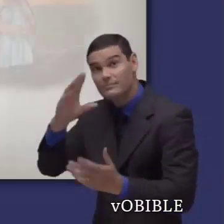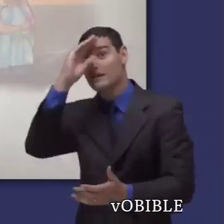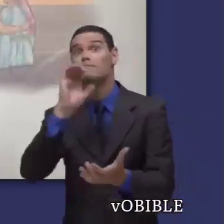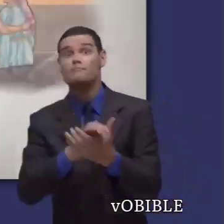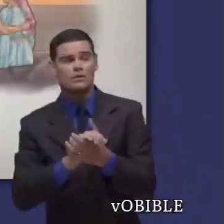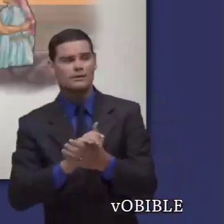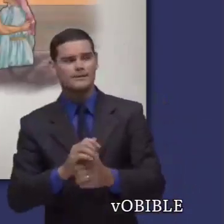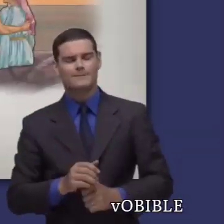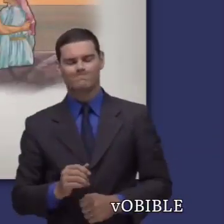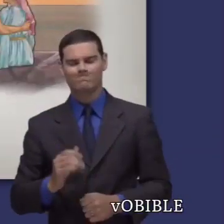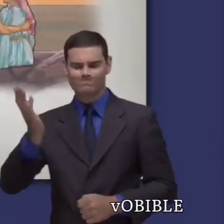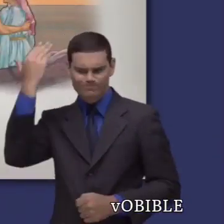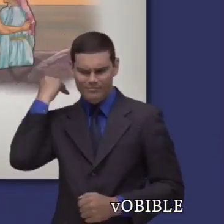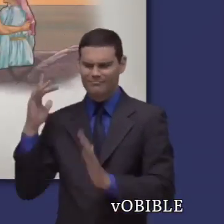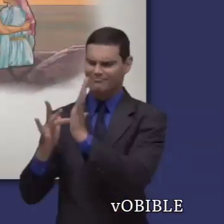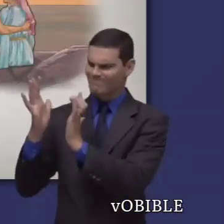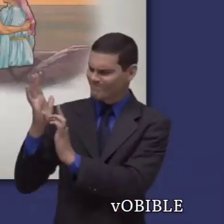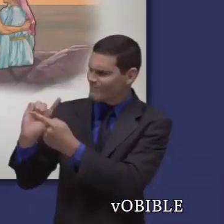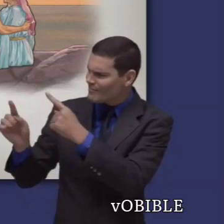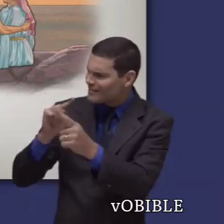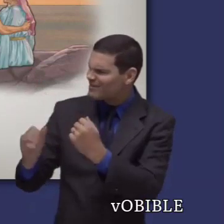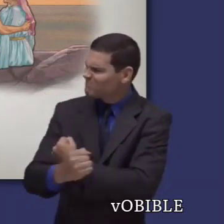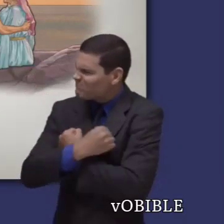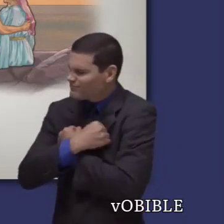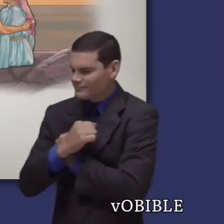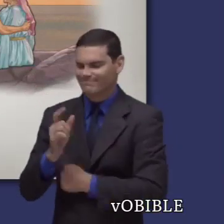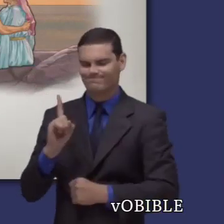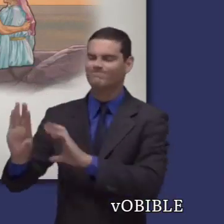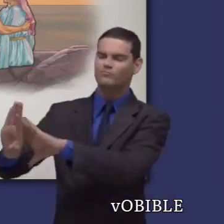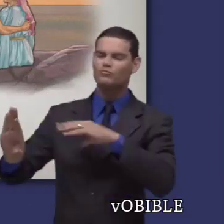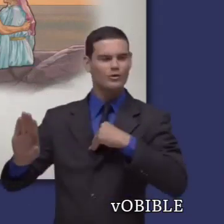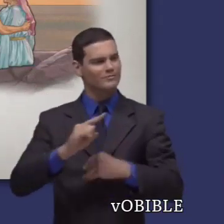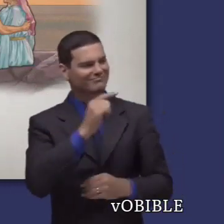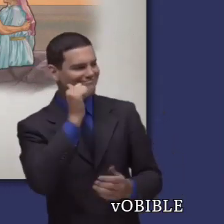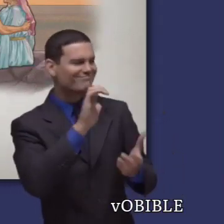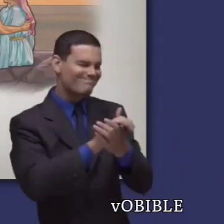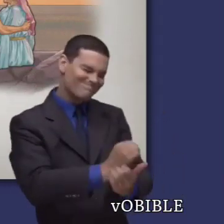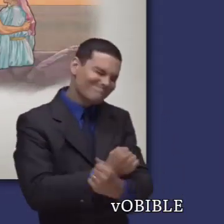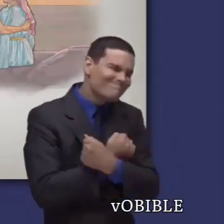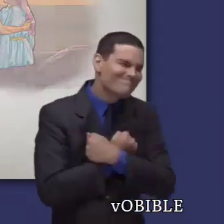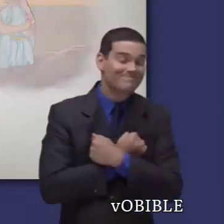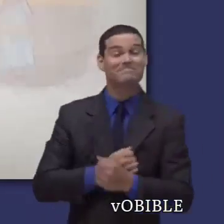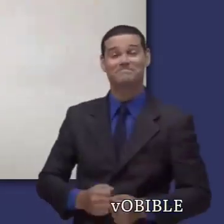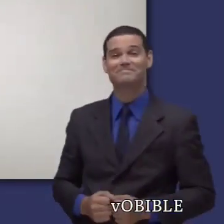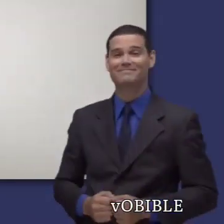Ellos deben seguir amando a sus esposas, tal como el Cristo también amó a la congregación.